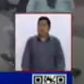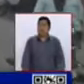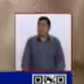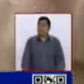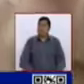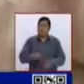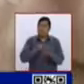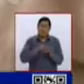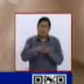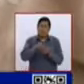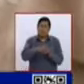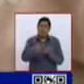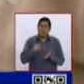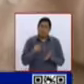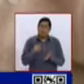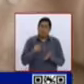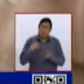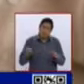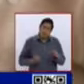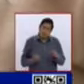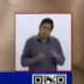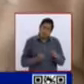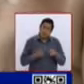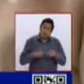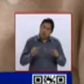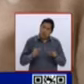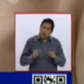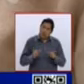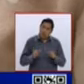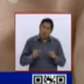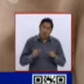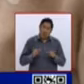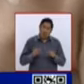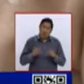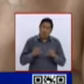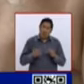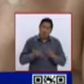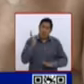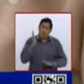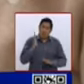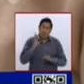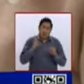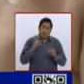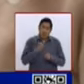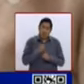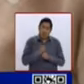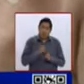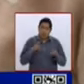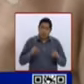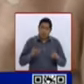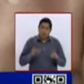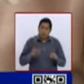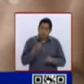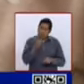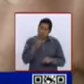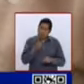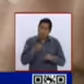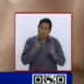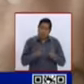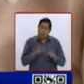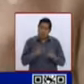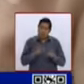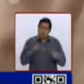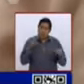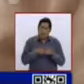Me manda mensajes, me persigue, sigue. No me deja salir, no me deja trabajar. Amenaza a la